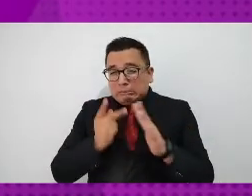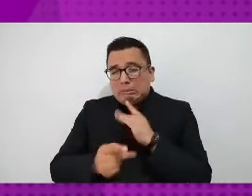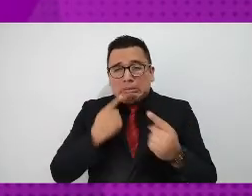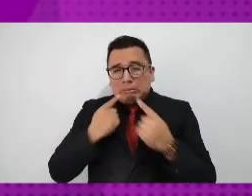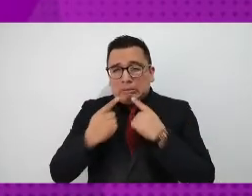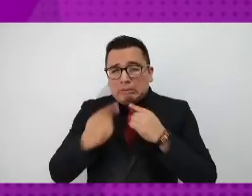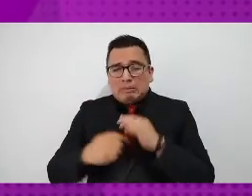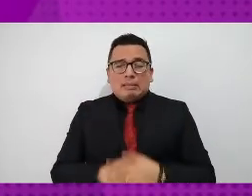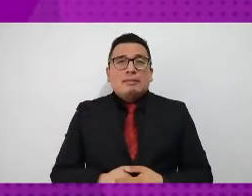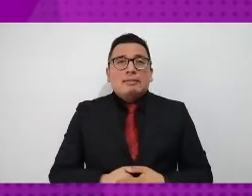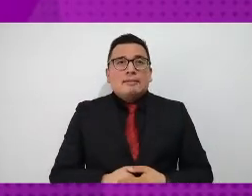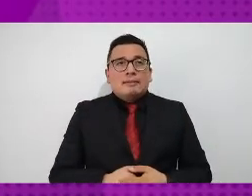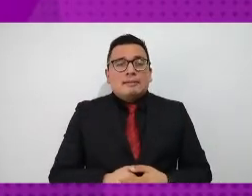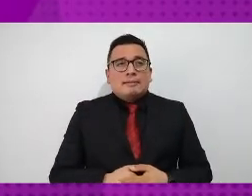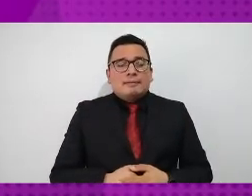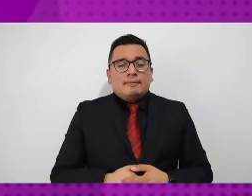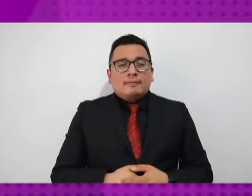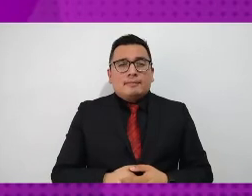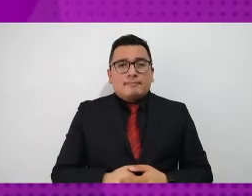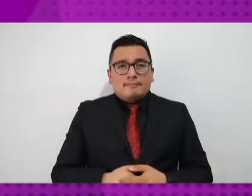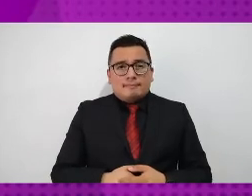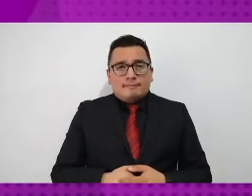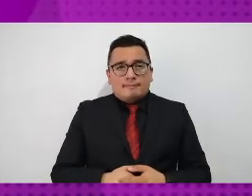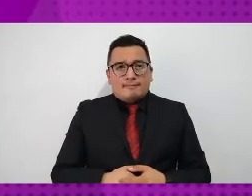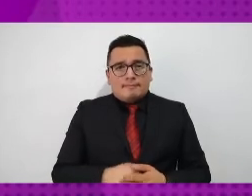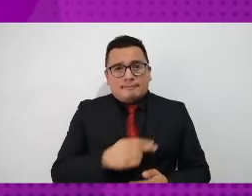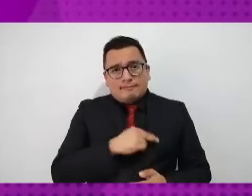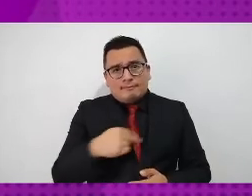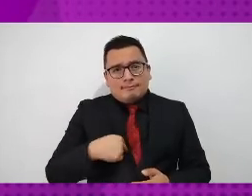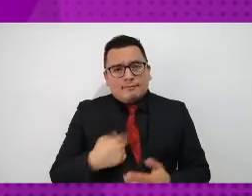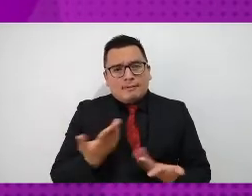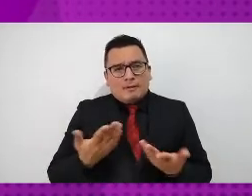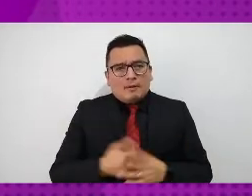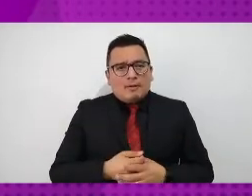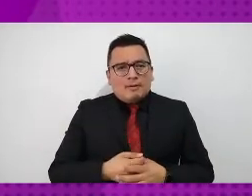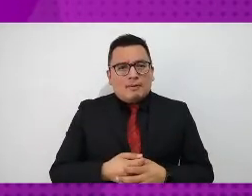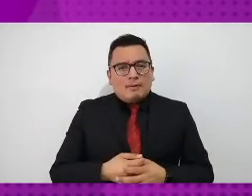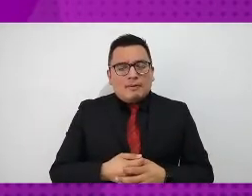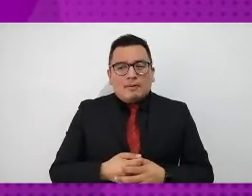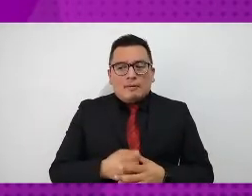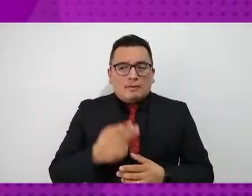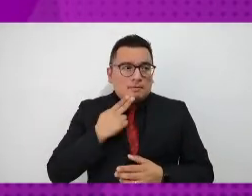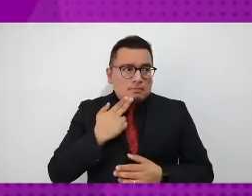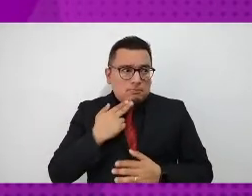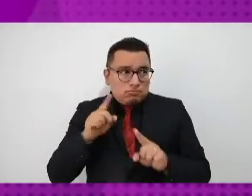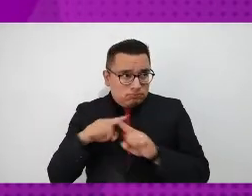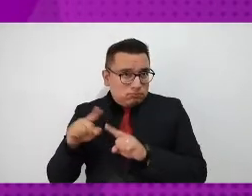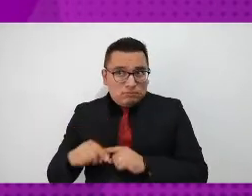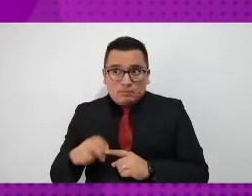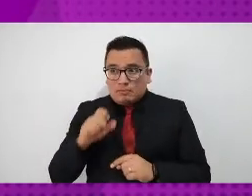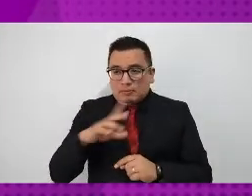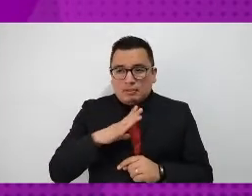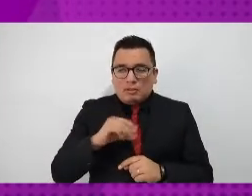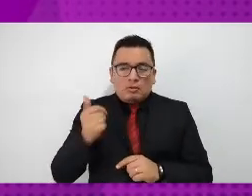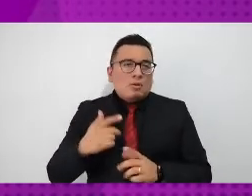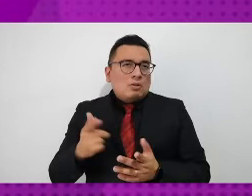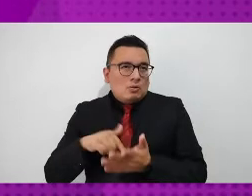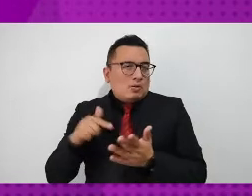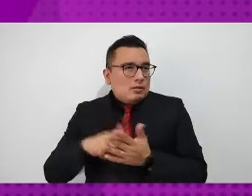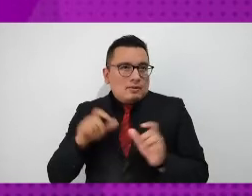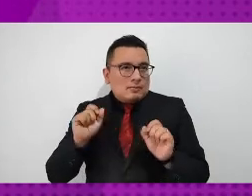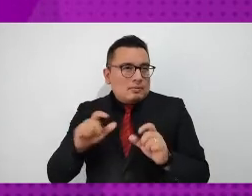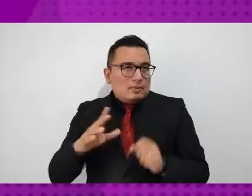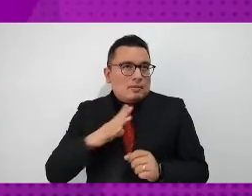el formato bueno fue un formato muy interesante que además también fue replicado ya en otros en otros espacios